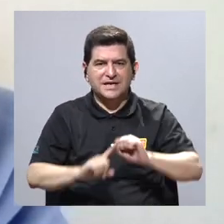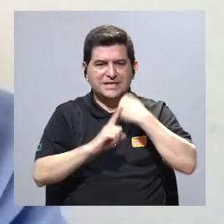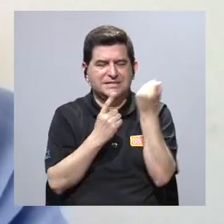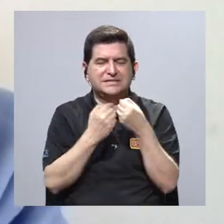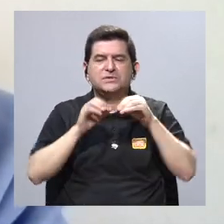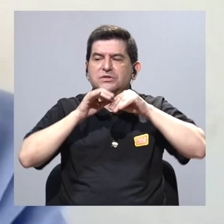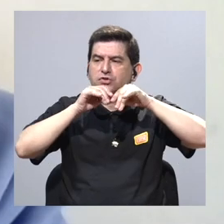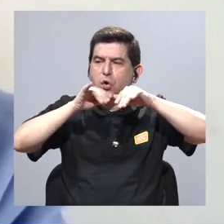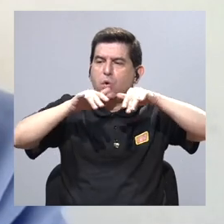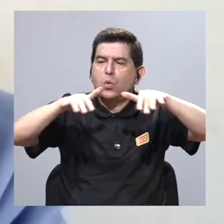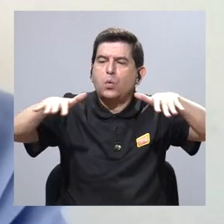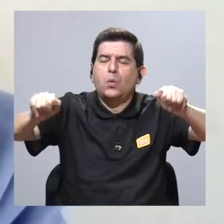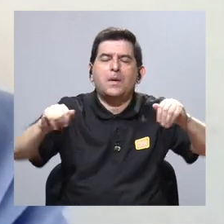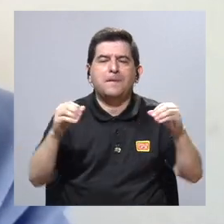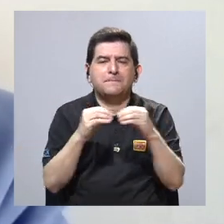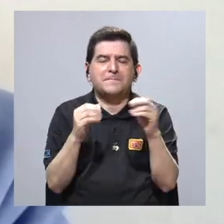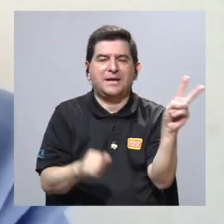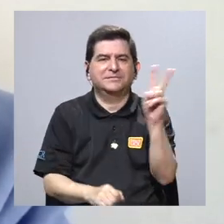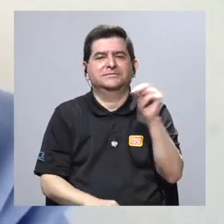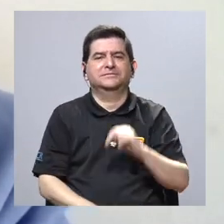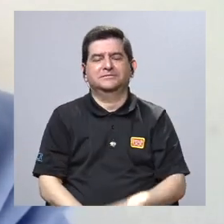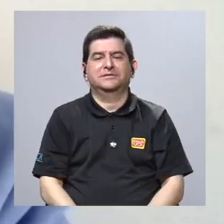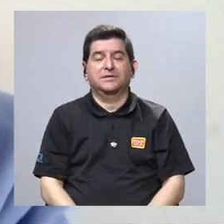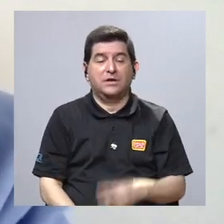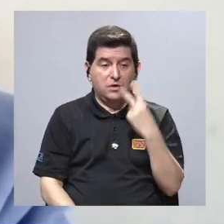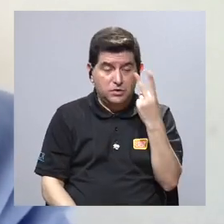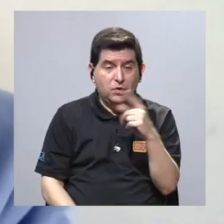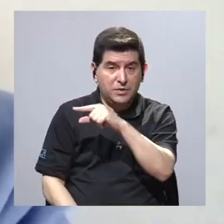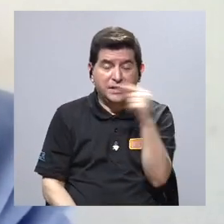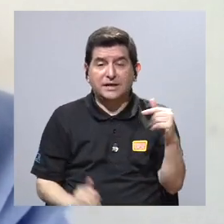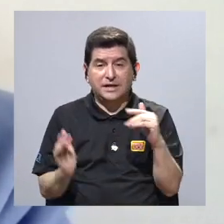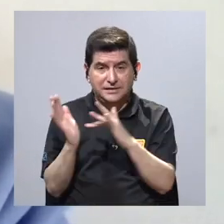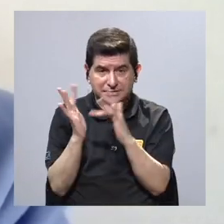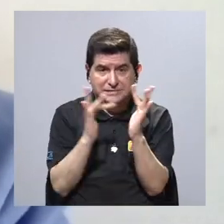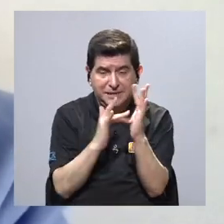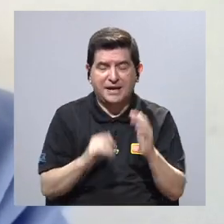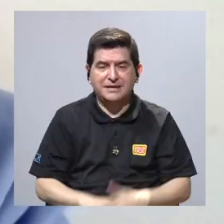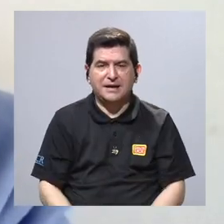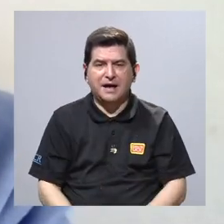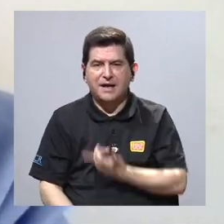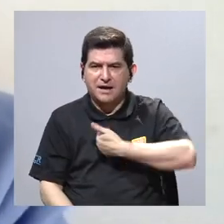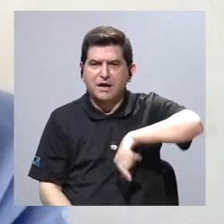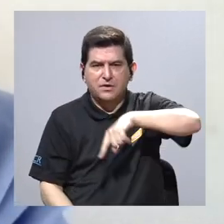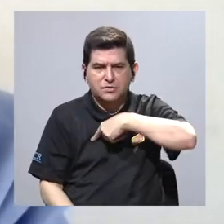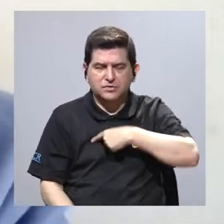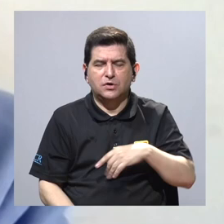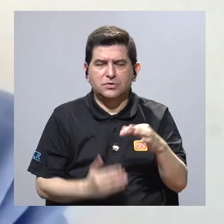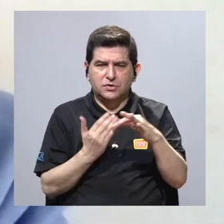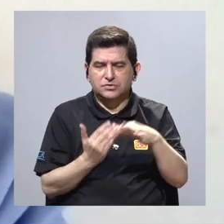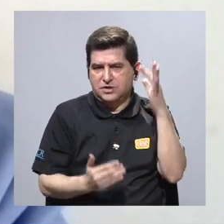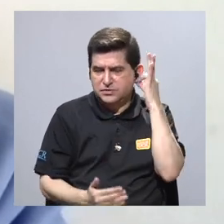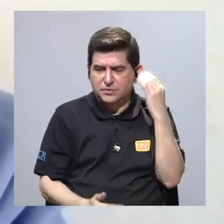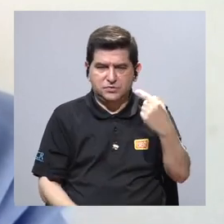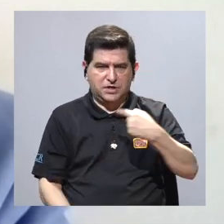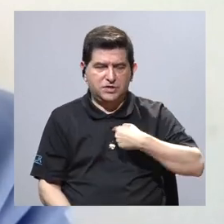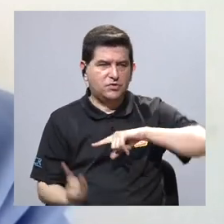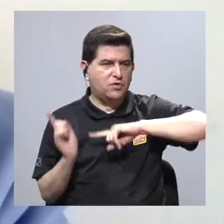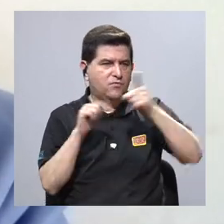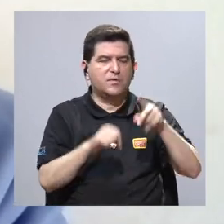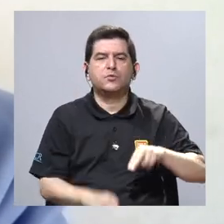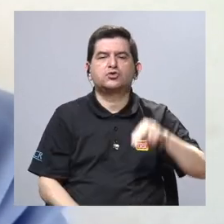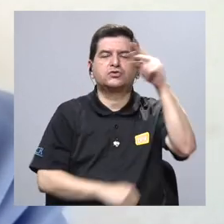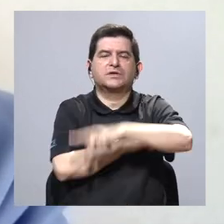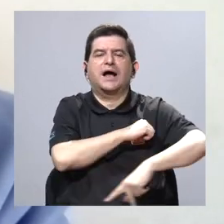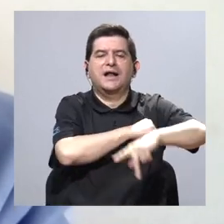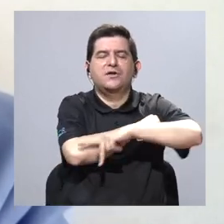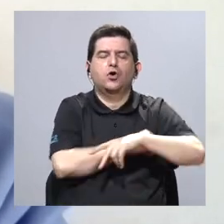dispersión, o sea, se propaga más el virus. Lo vimos en Semana Santa. Nosotros viajamos, mi esposa y yo, a la zona norte,